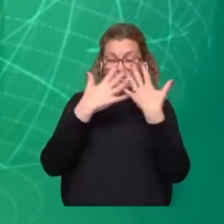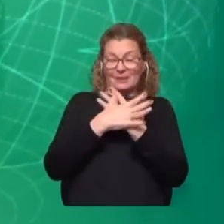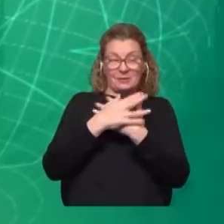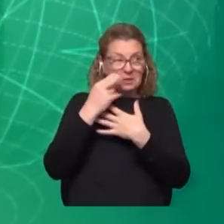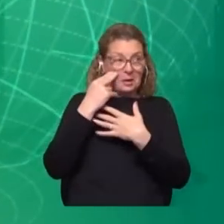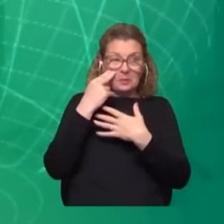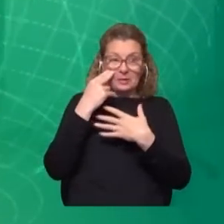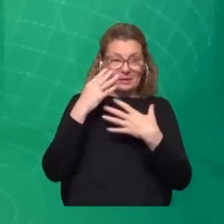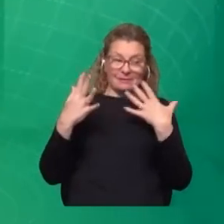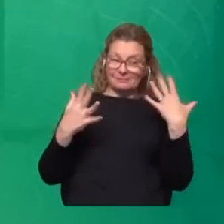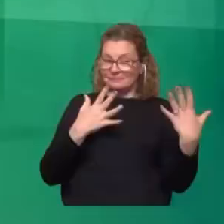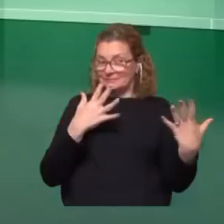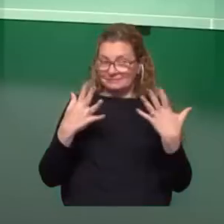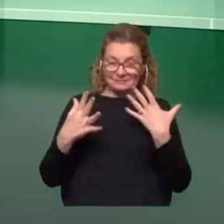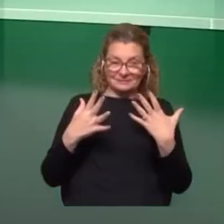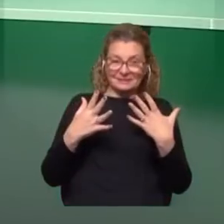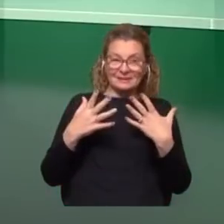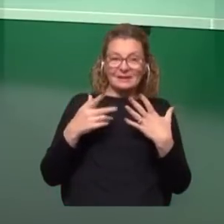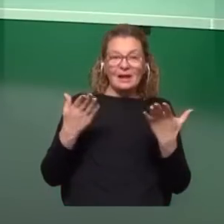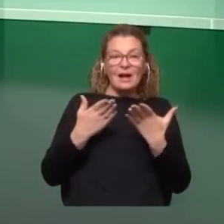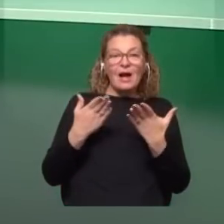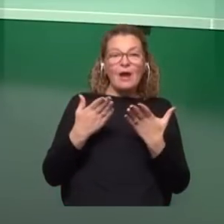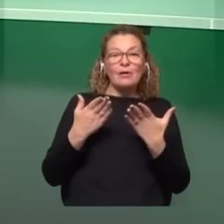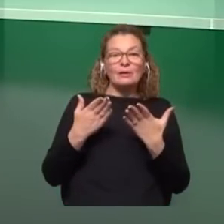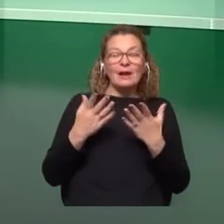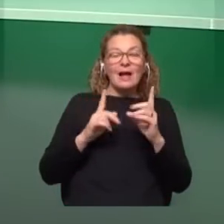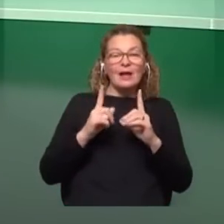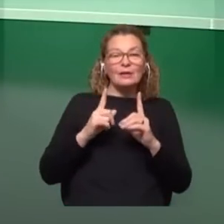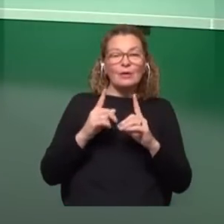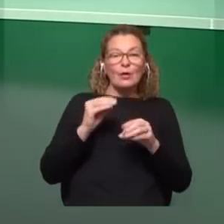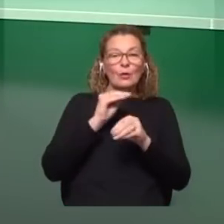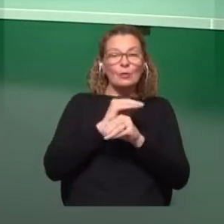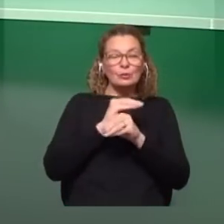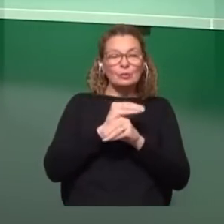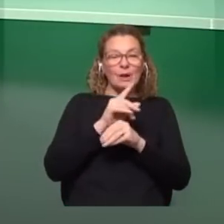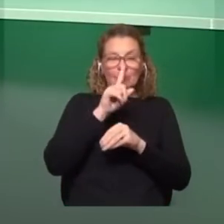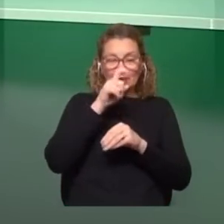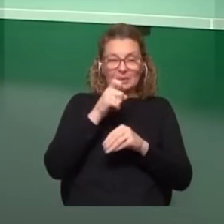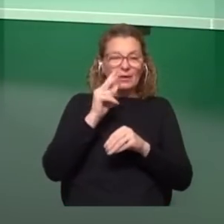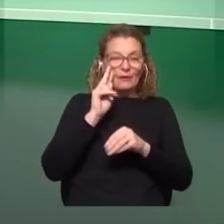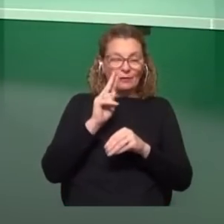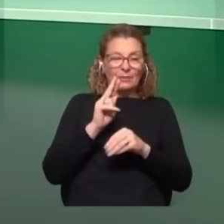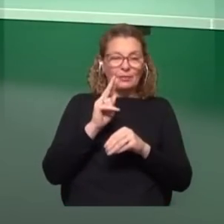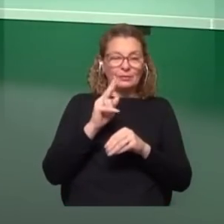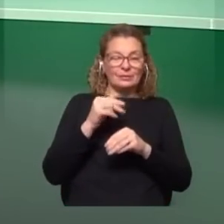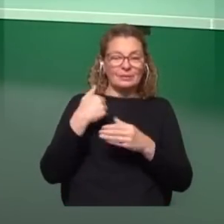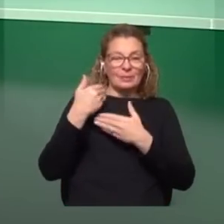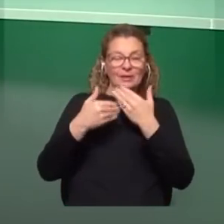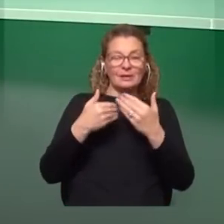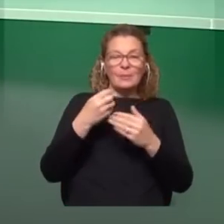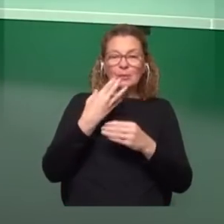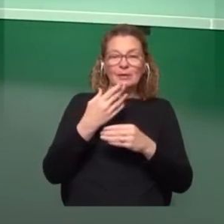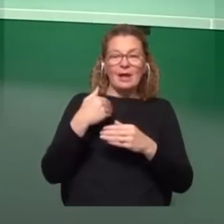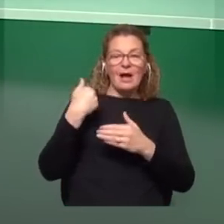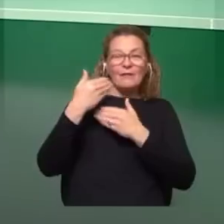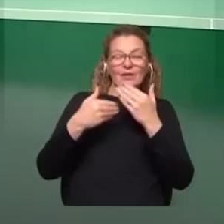hemos estado de emergencia en emergencia y ahora hay un emergente lindo cultural montevidediano que es el que hace que sigamos adelante sí porque